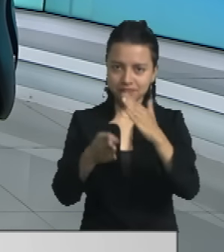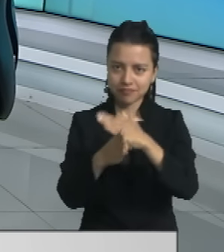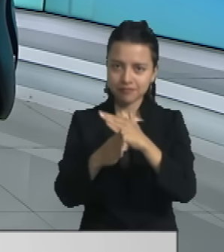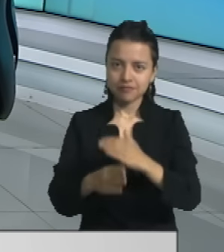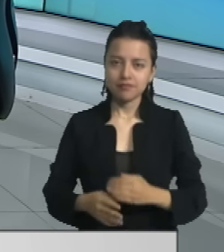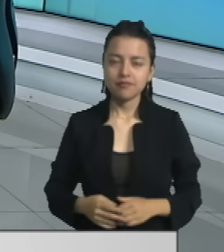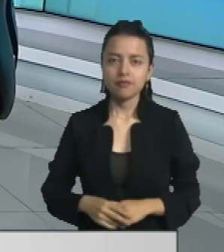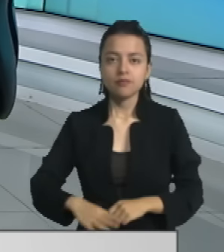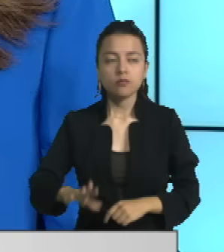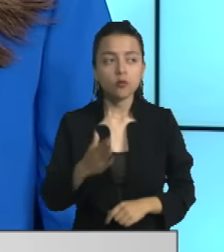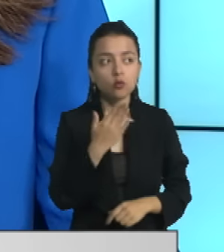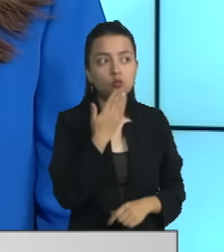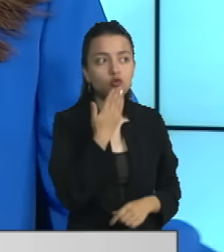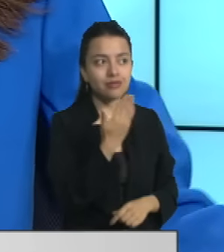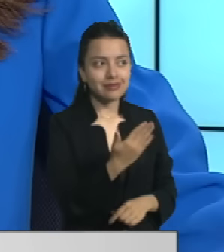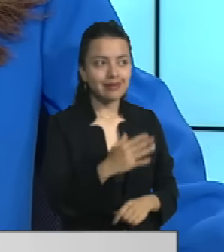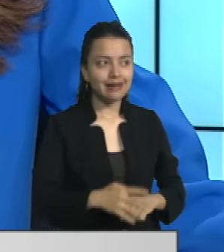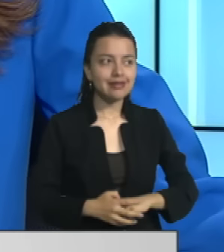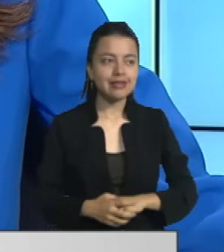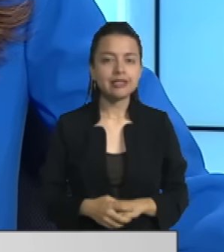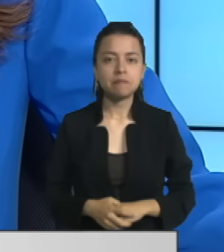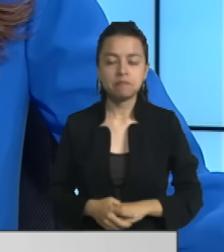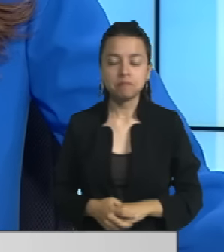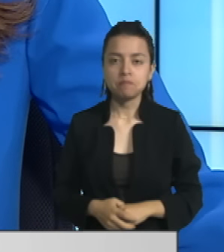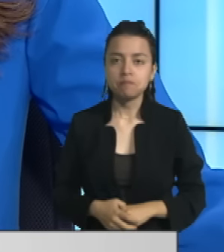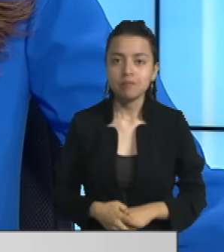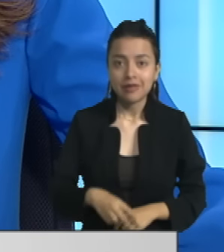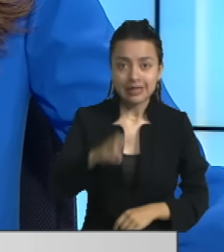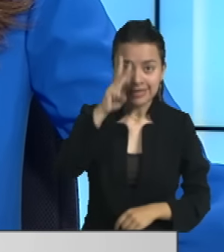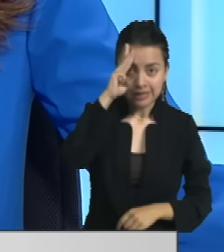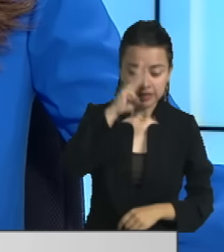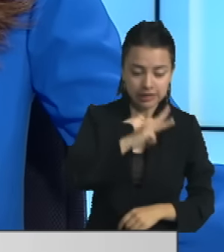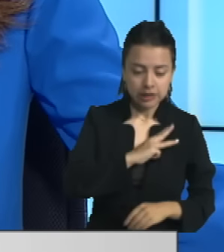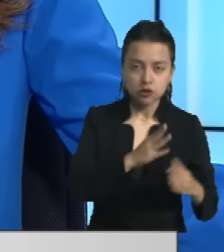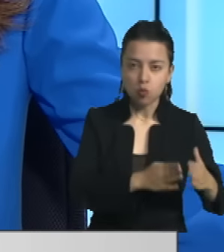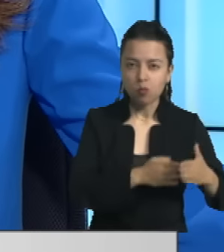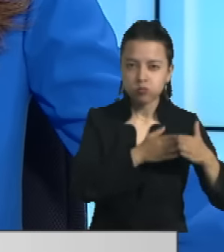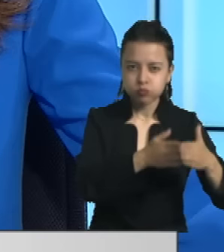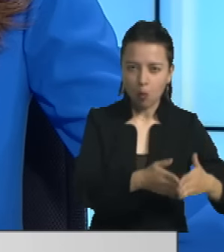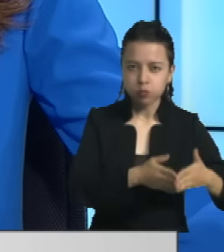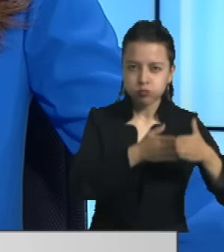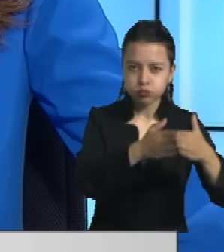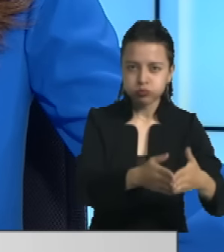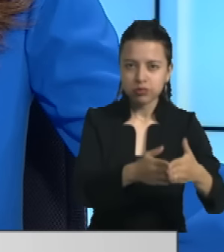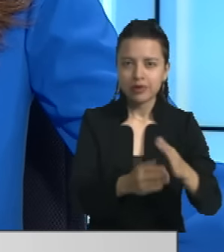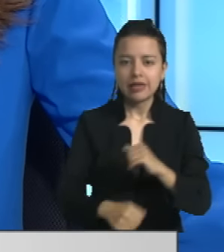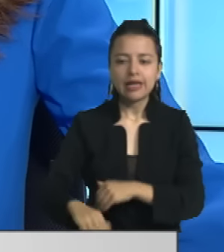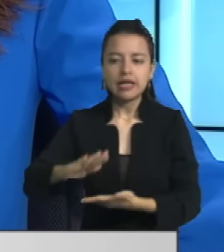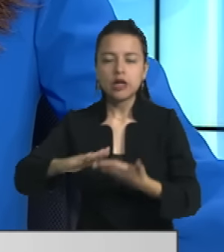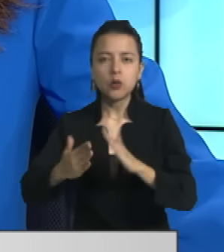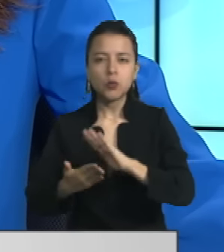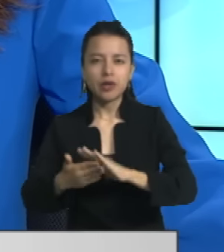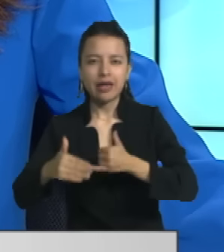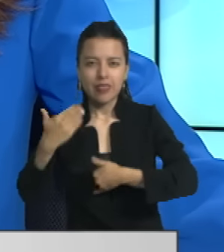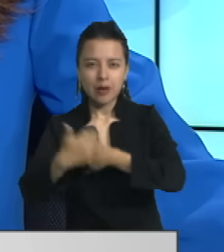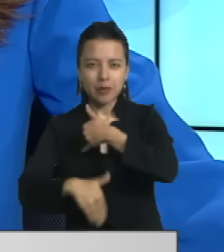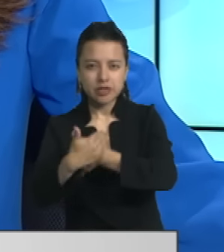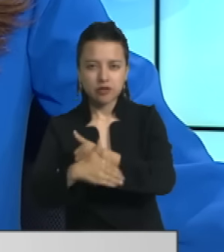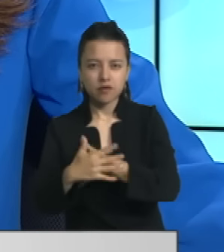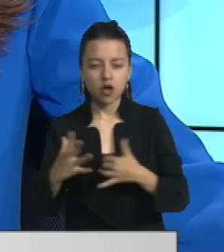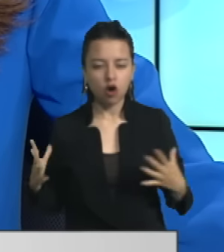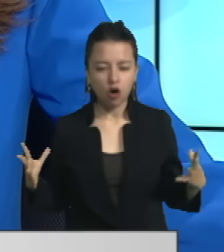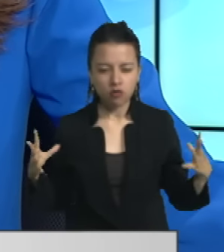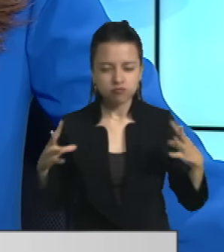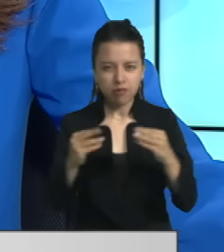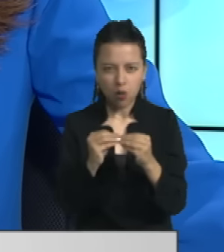cmi William muchísimas gracias y en un trabajo articulado entre la armada de Colombia y la comunidad del Pacífico colombiano se logró el